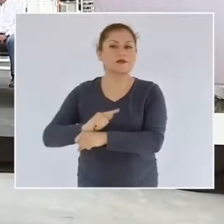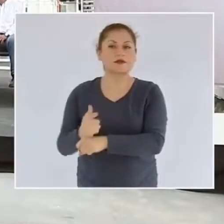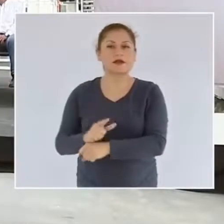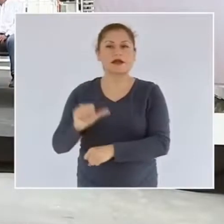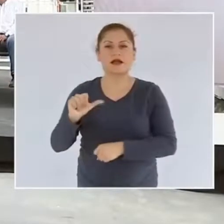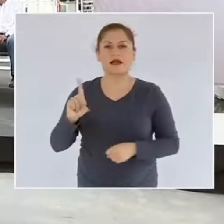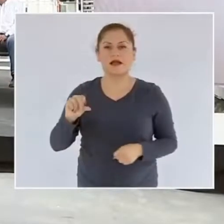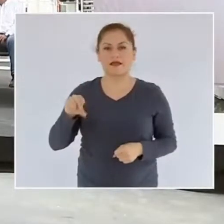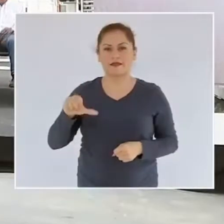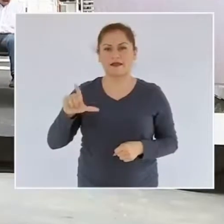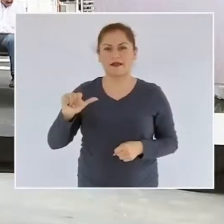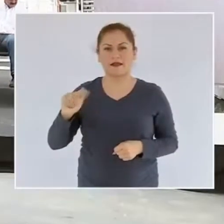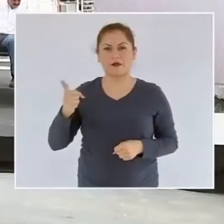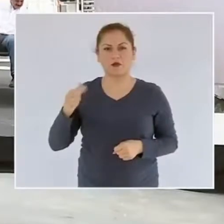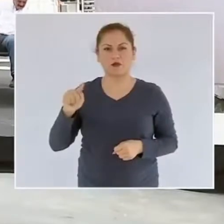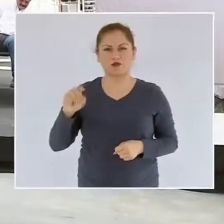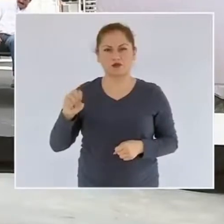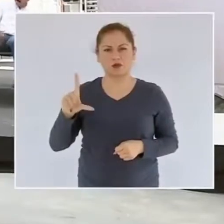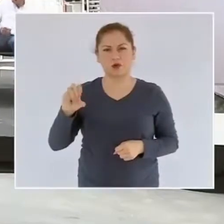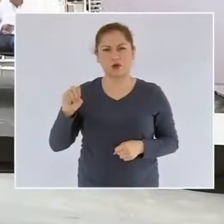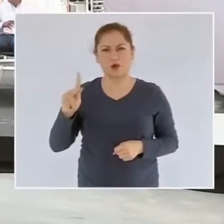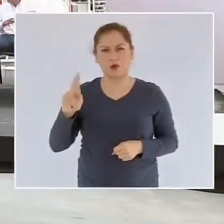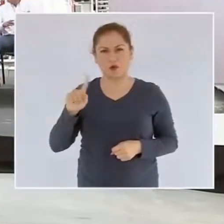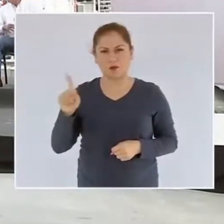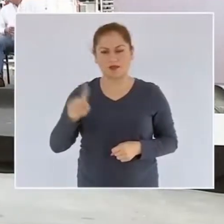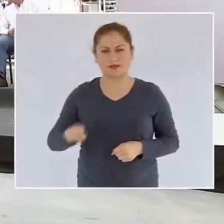Adán Augusto López Hernández.